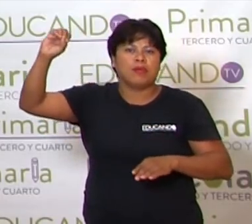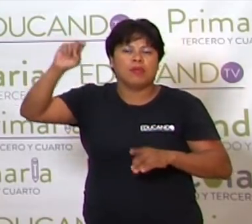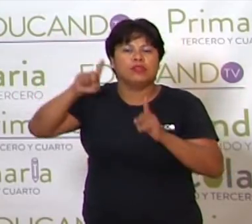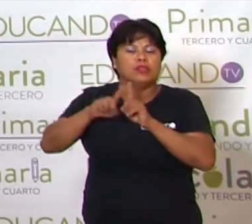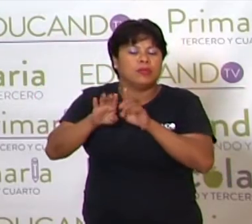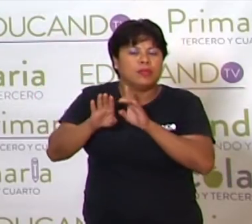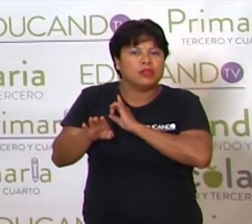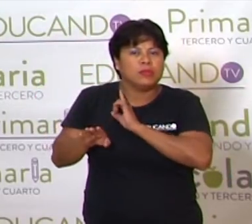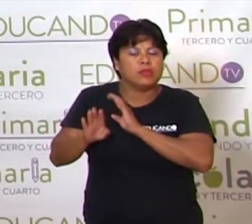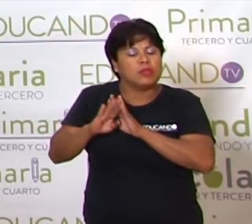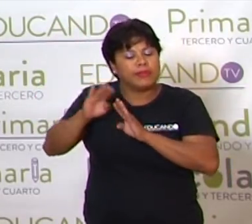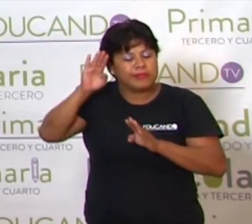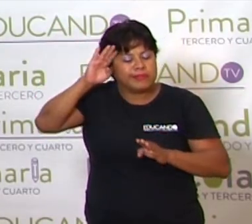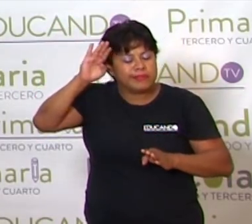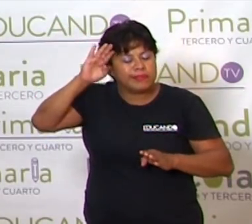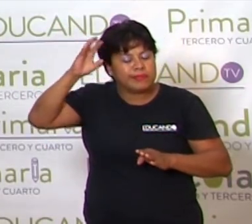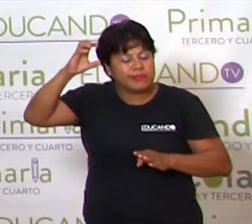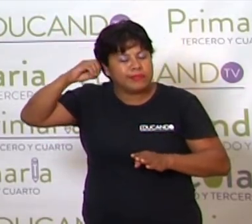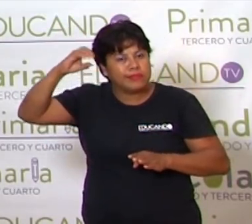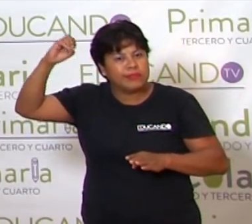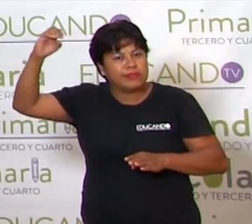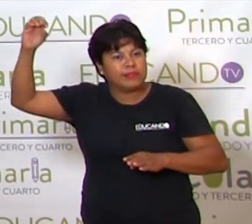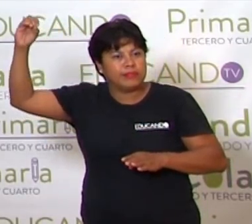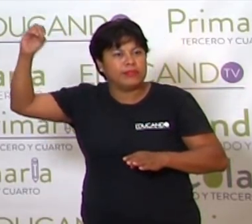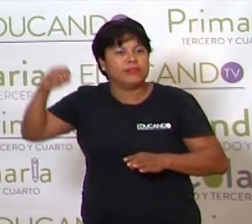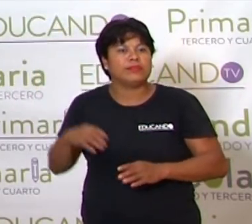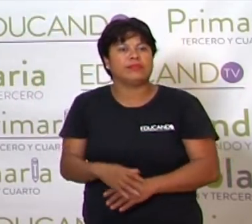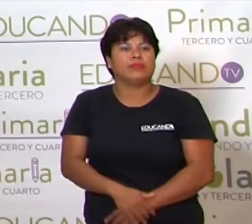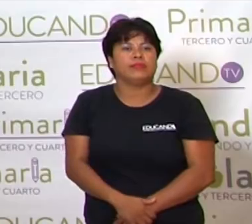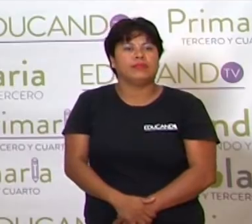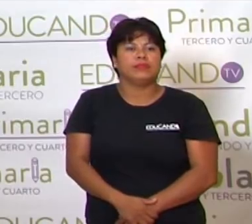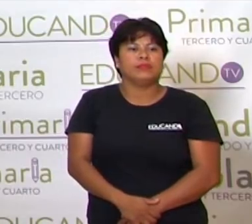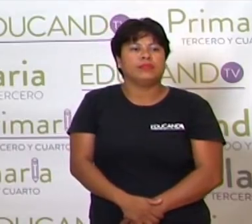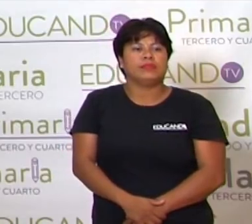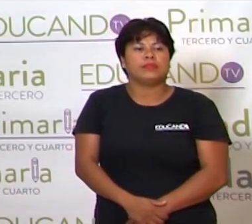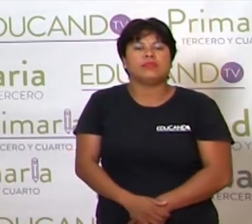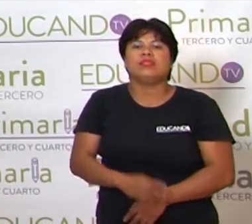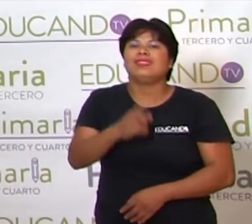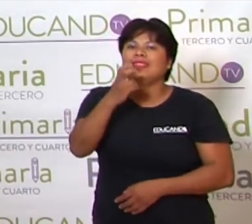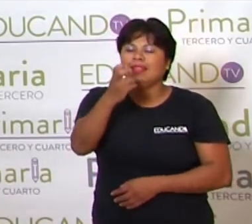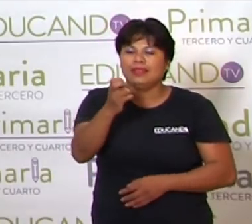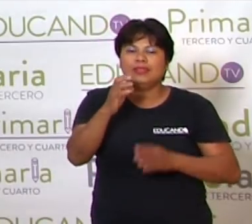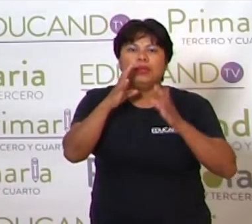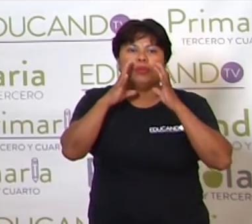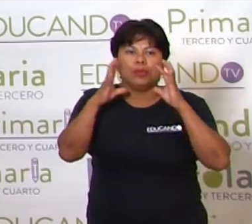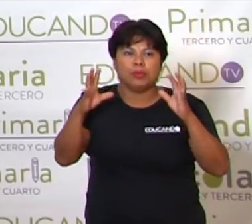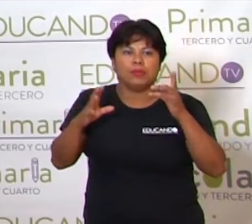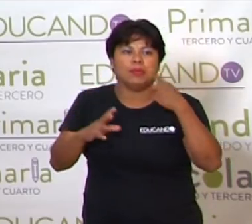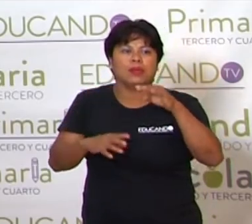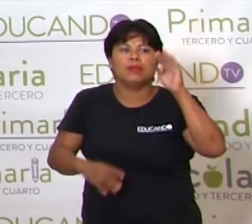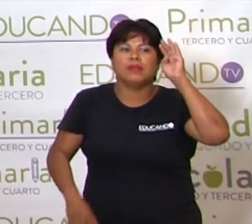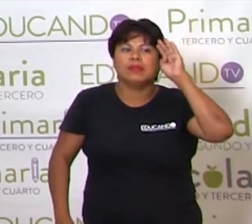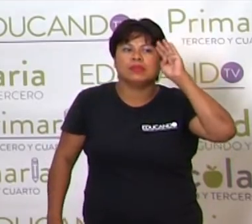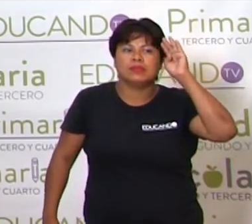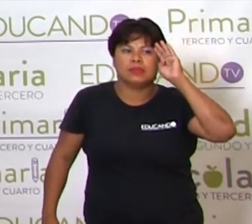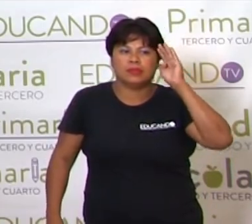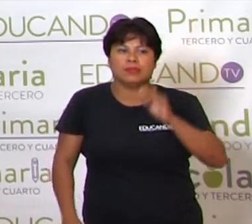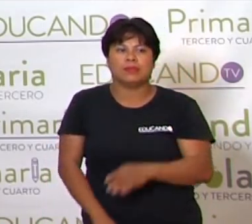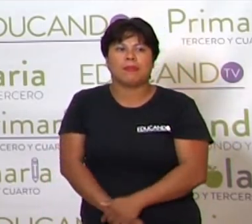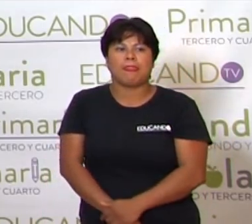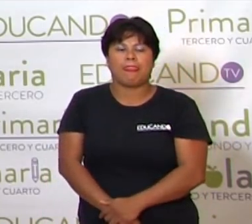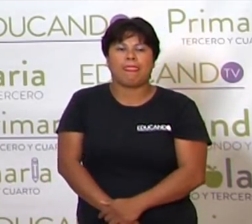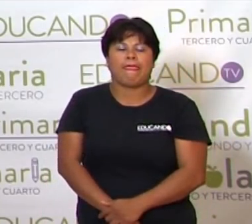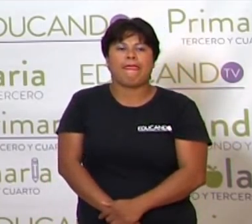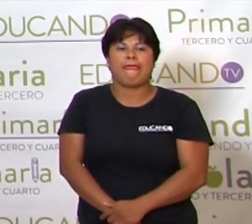a cuando alguien piensa? Y le voy a hacer así, miren. Este es el globo correspondiente a cuando alguien